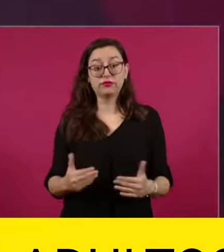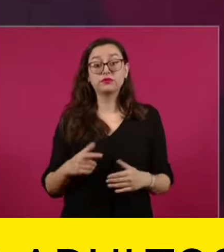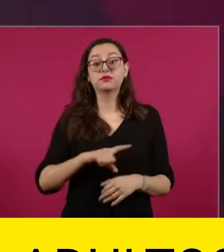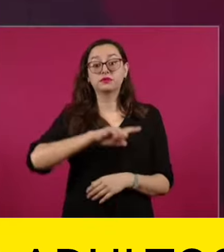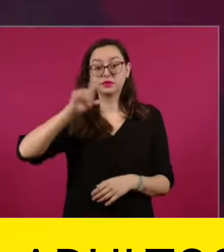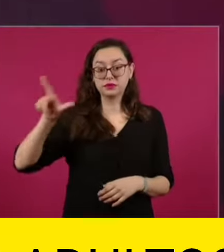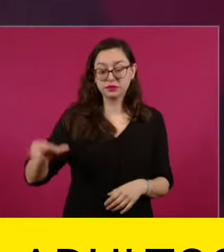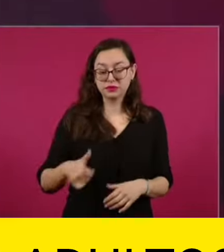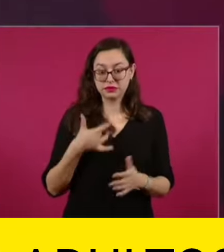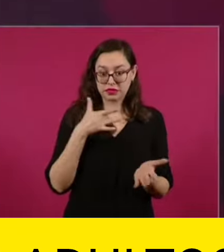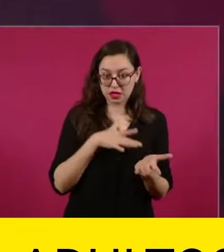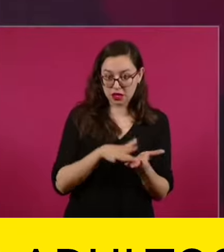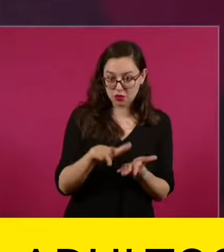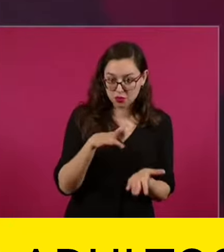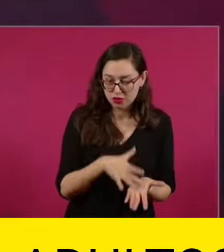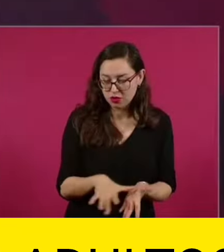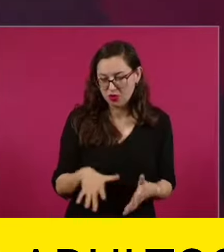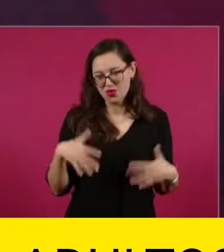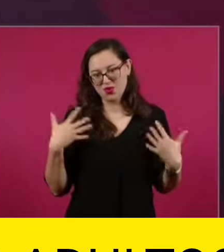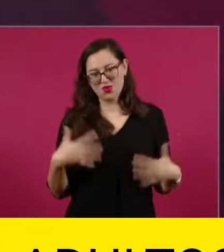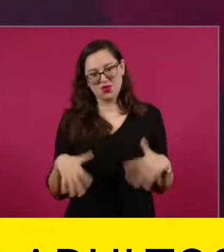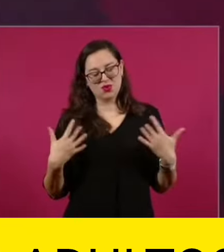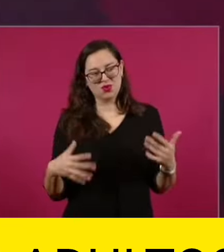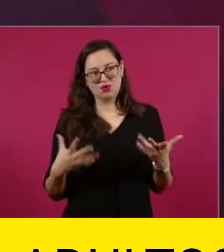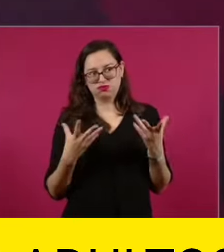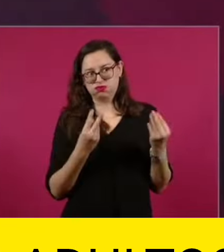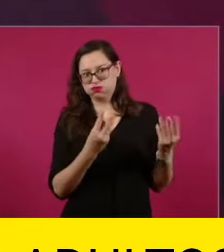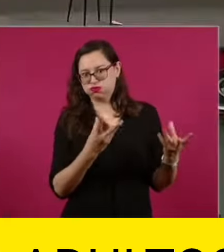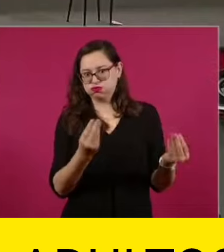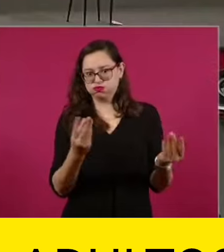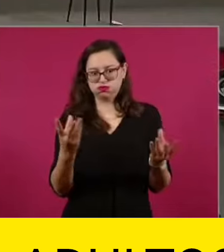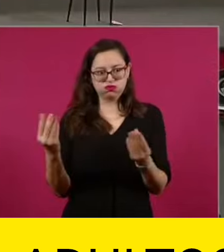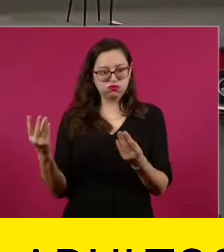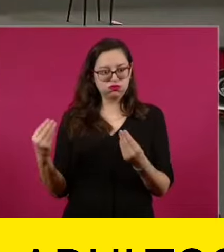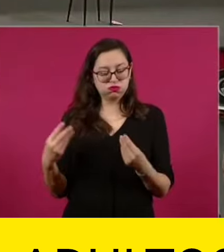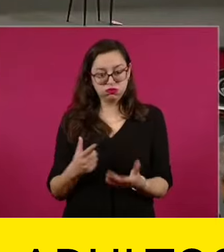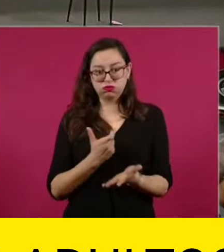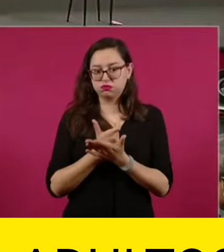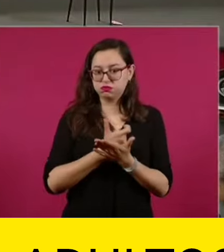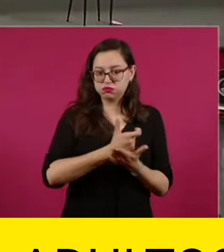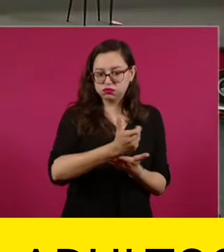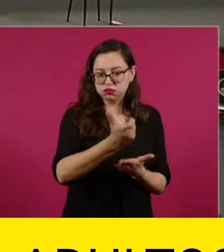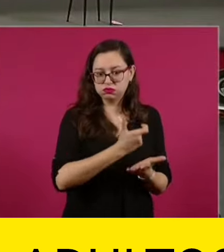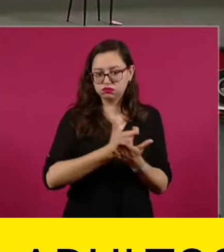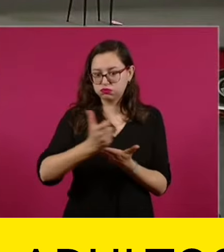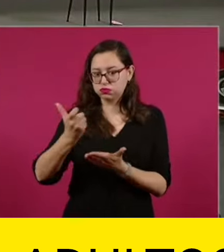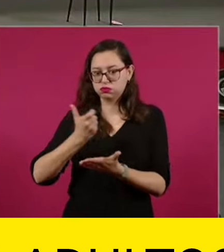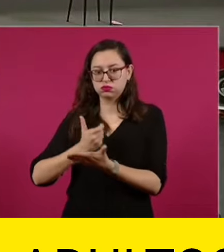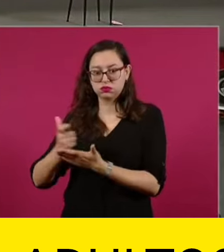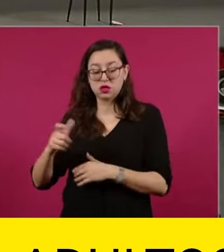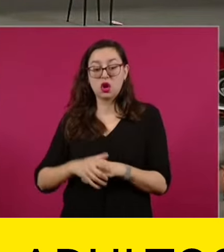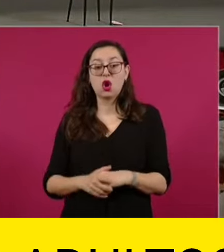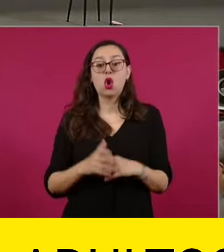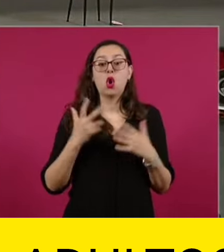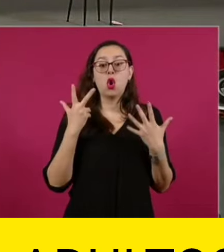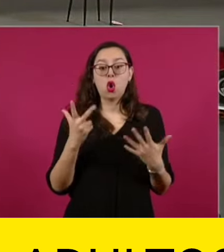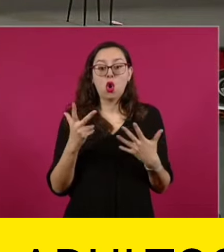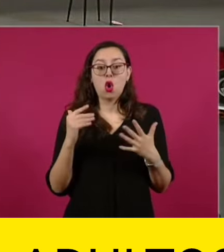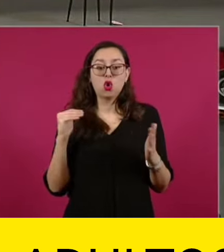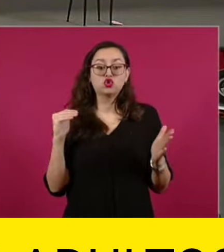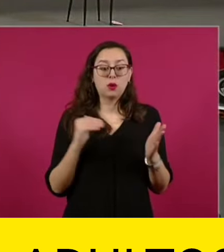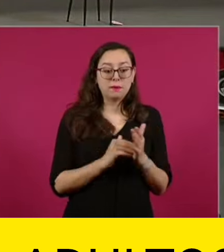muy importante de afectados. Adelante. Se hizo este pago en tres partes. Se entregaron 8,000 pesos de